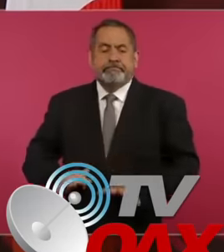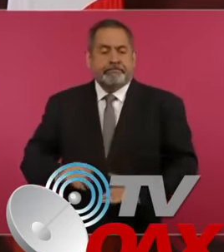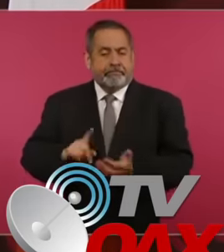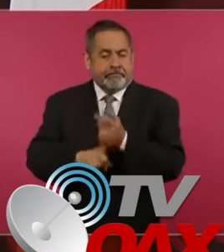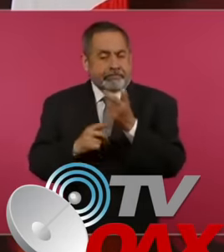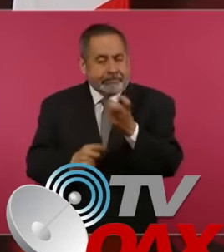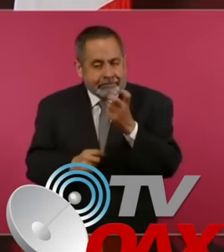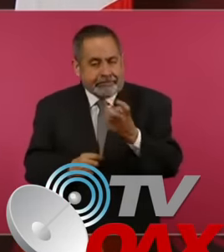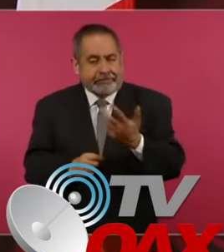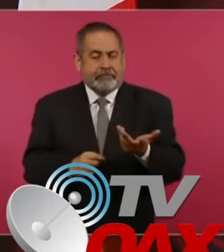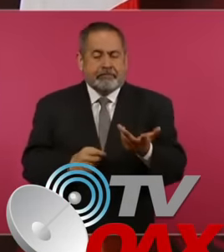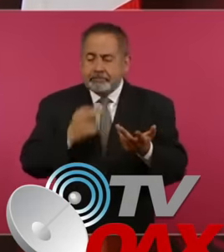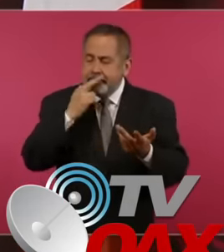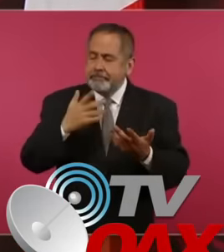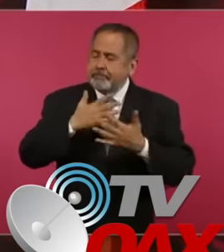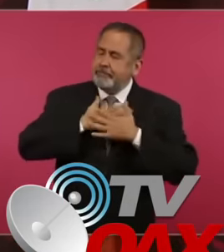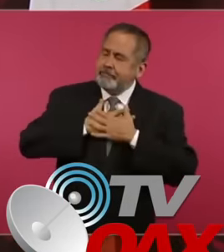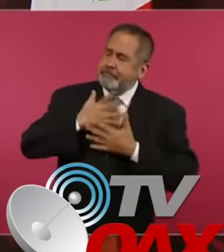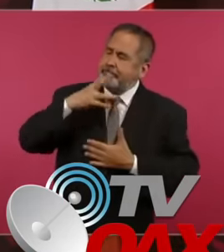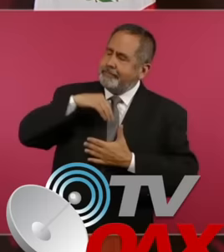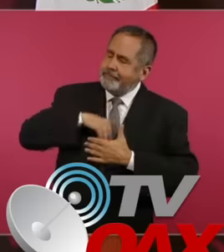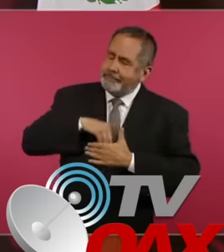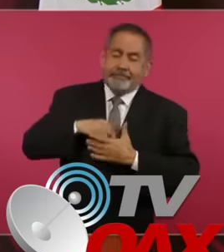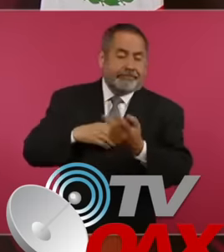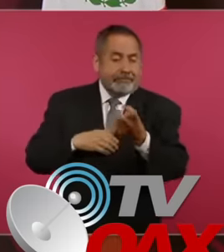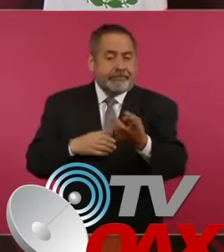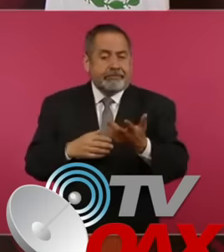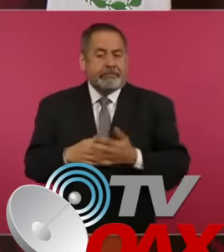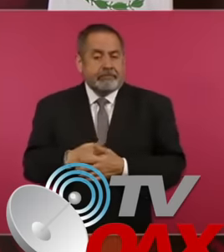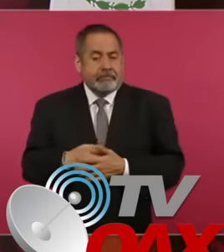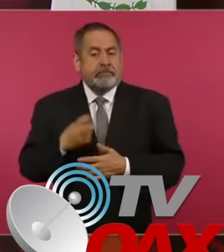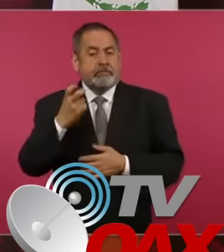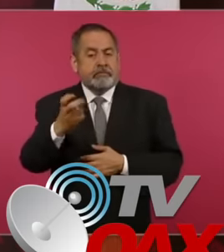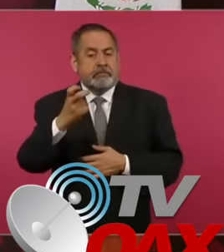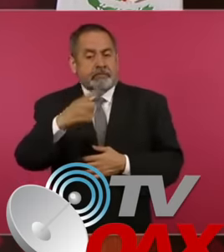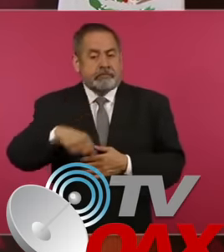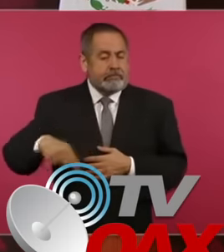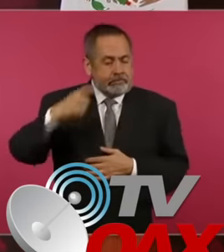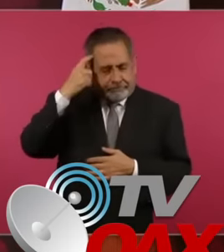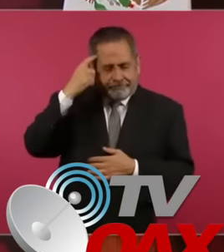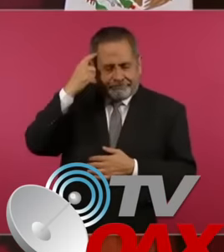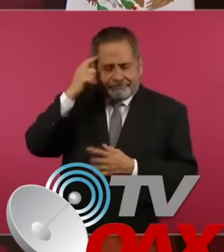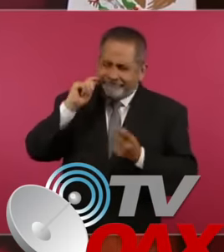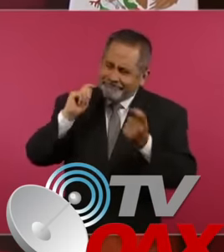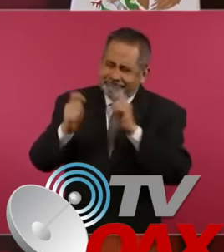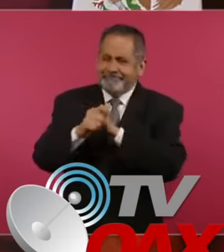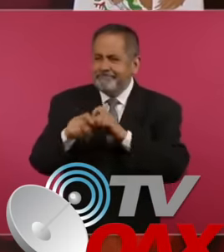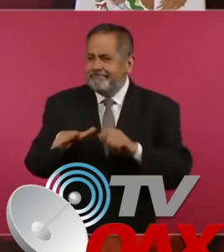Y por eso hablábamos nosotros de una república amorosa.